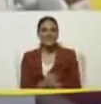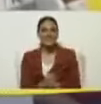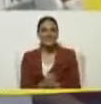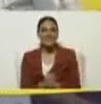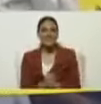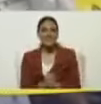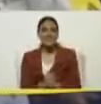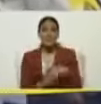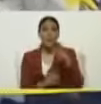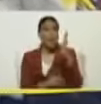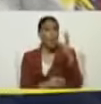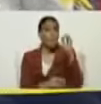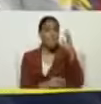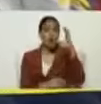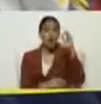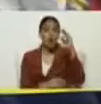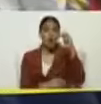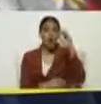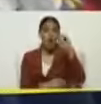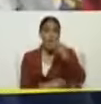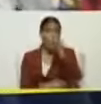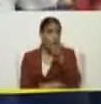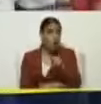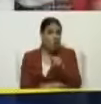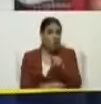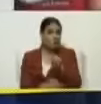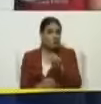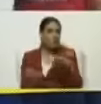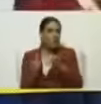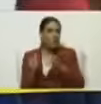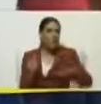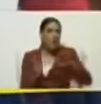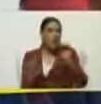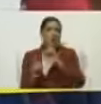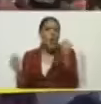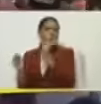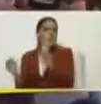¿De Boconó? ¿O de Biscucuy?